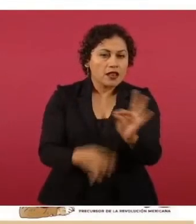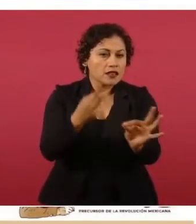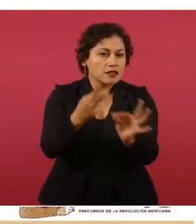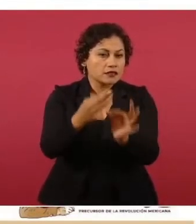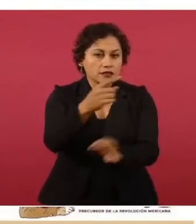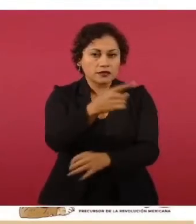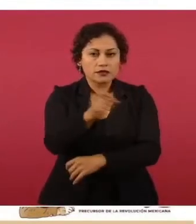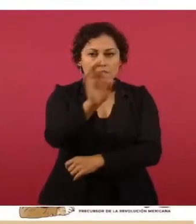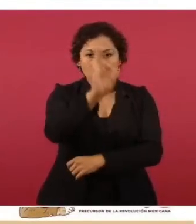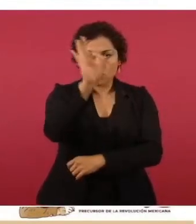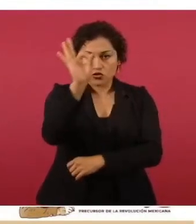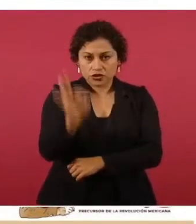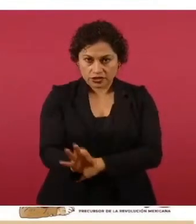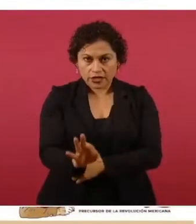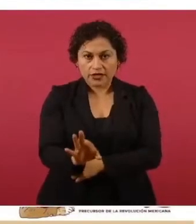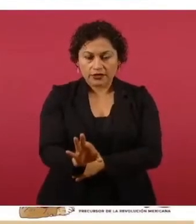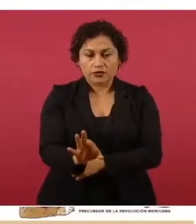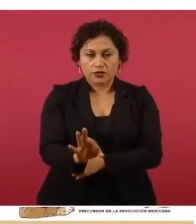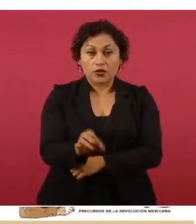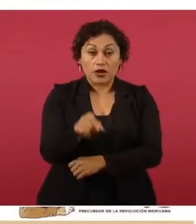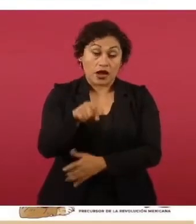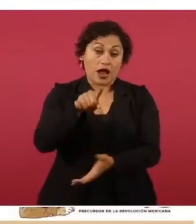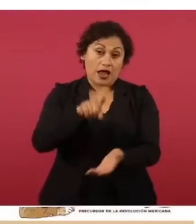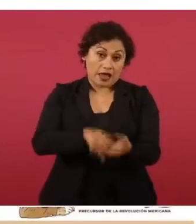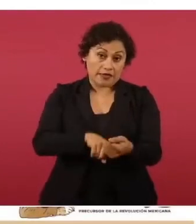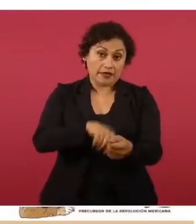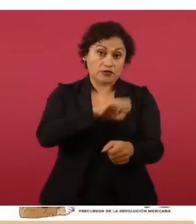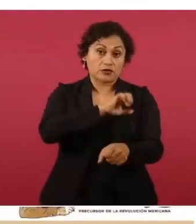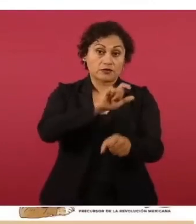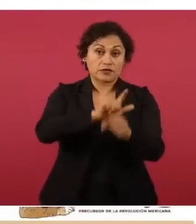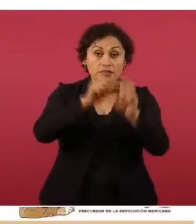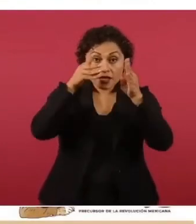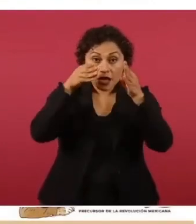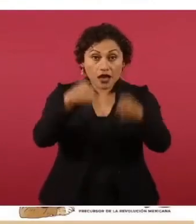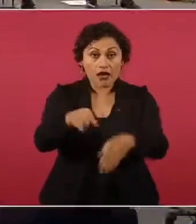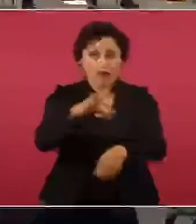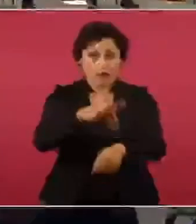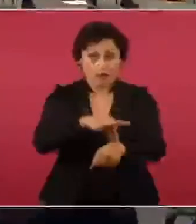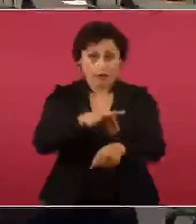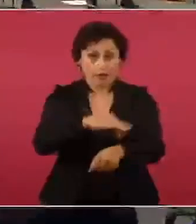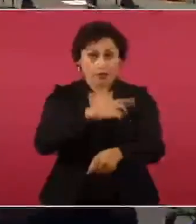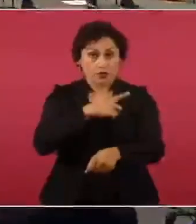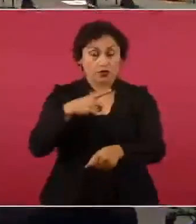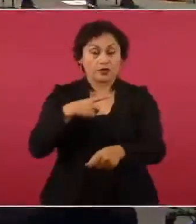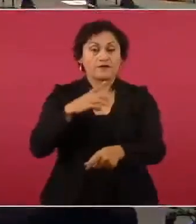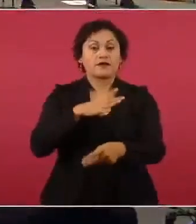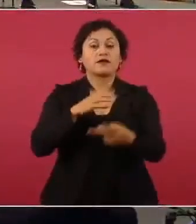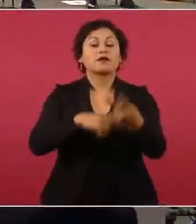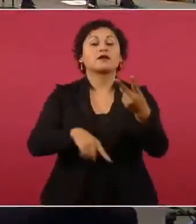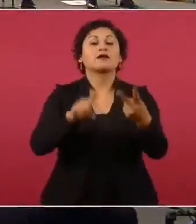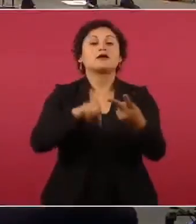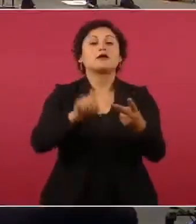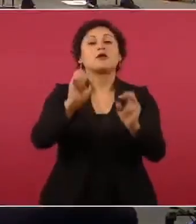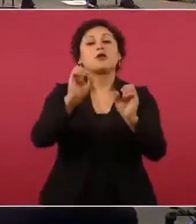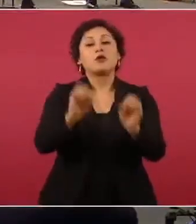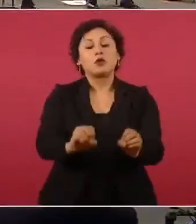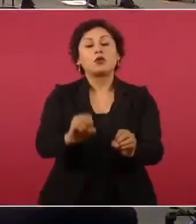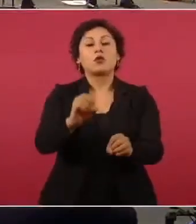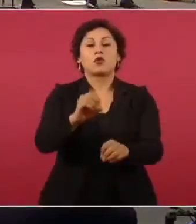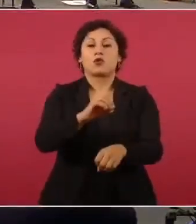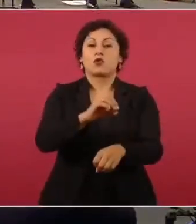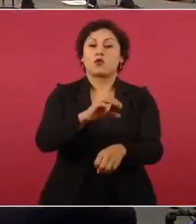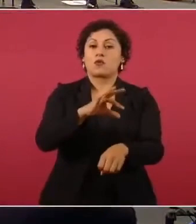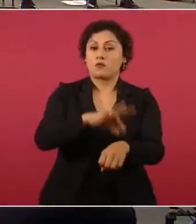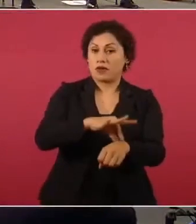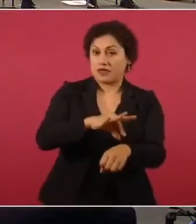en donde tenemos que tener médicos especialistas o en todos los turnos donde se tiene que contar con médicos generales o personal de